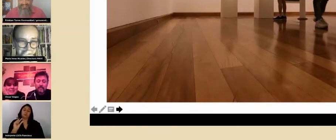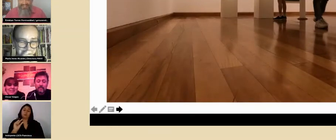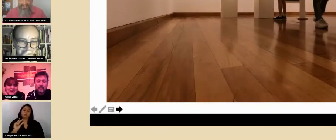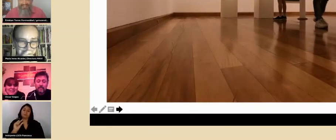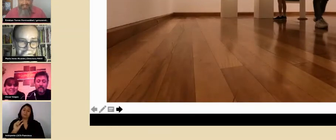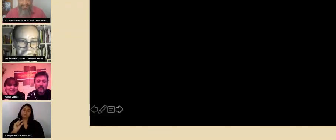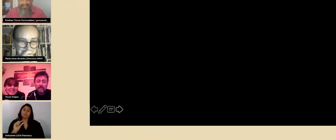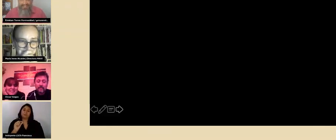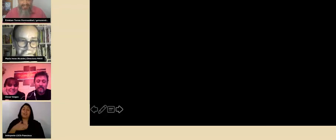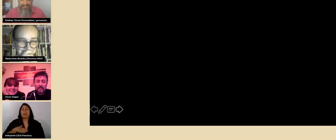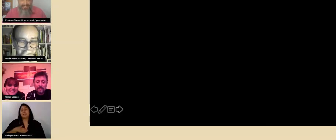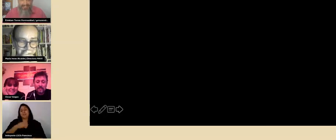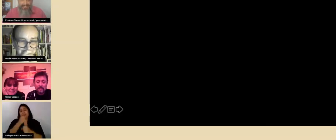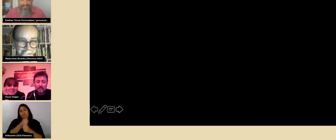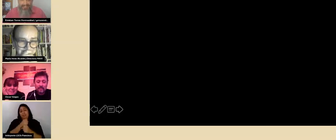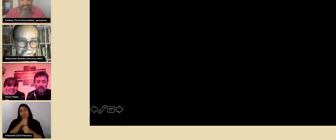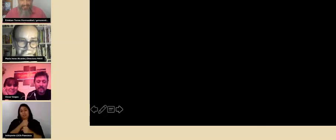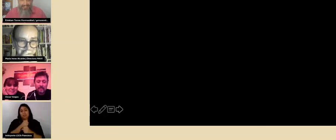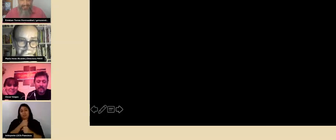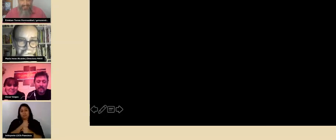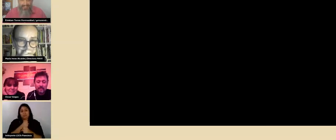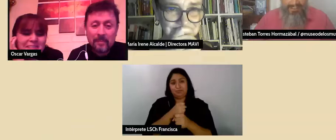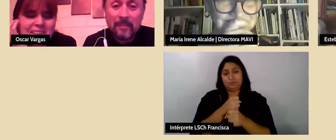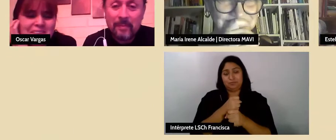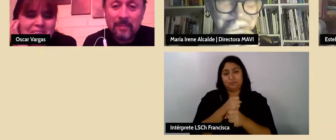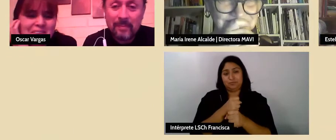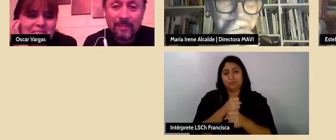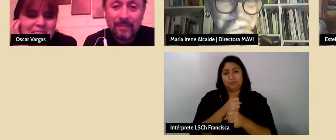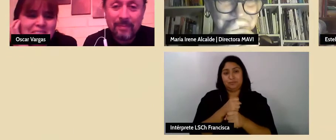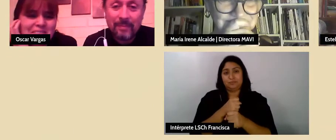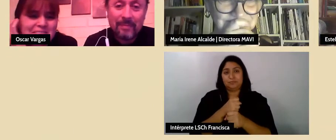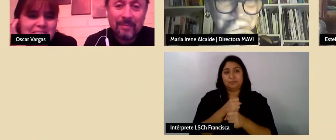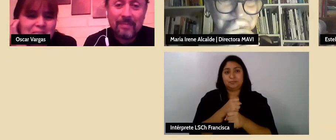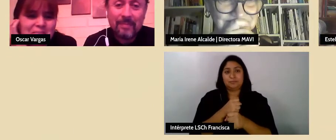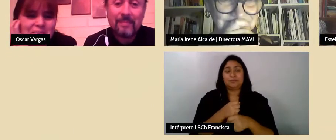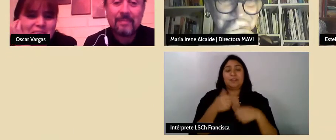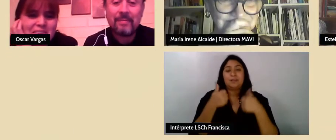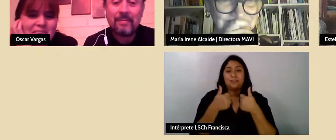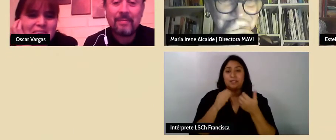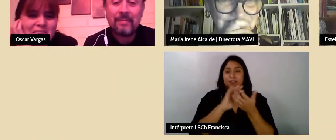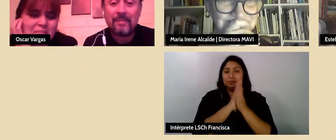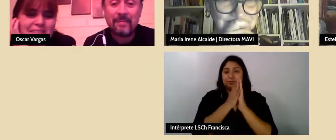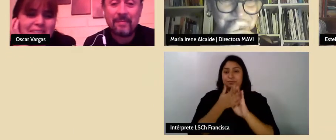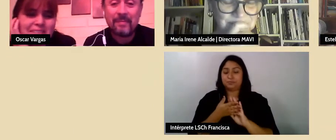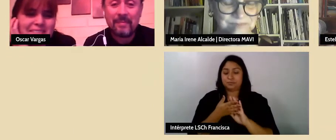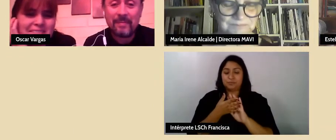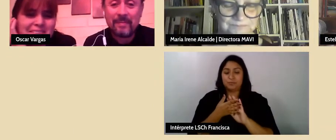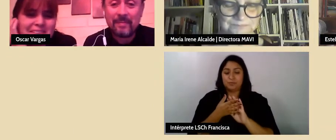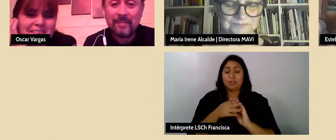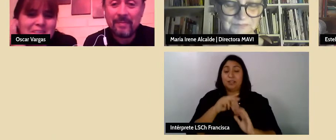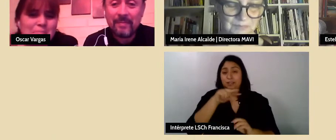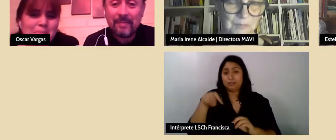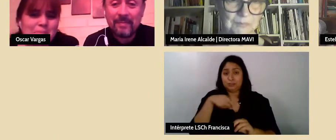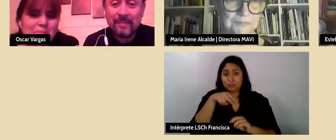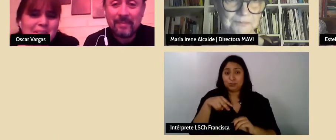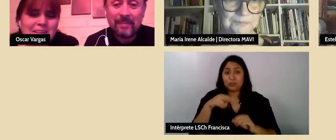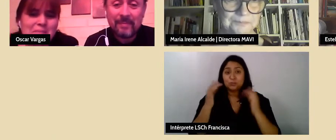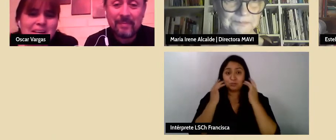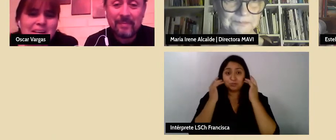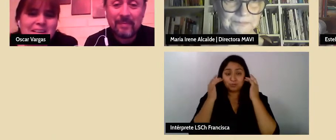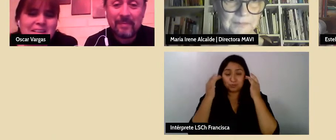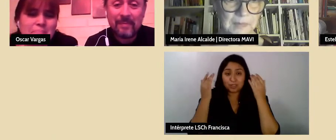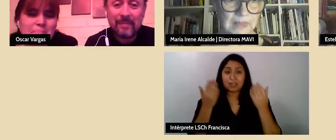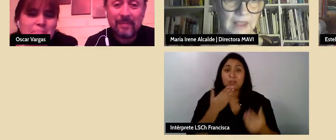a mi trabajo, así que, pero bien todo, estamos contentos igual,